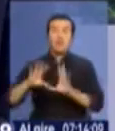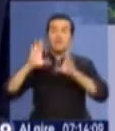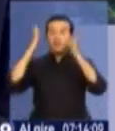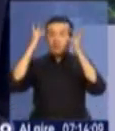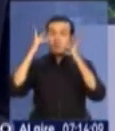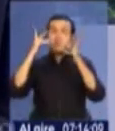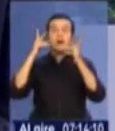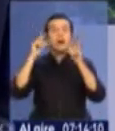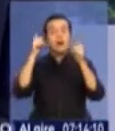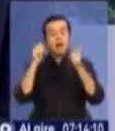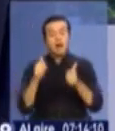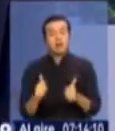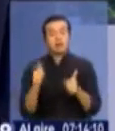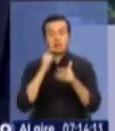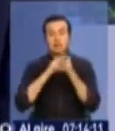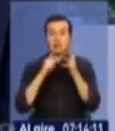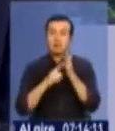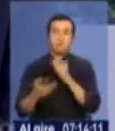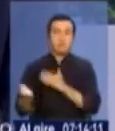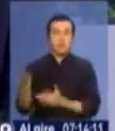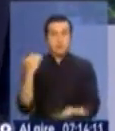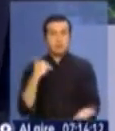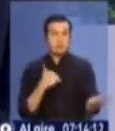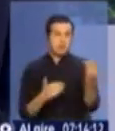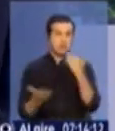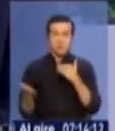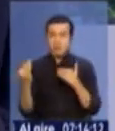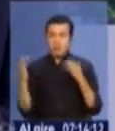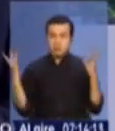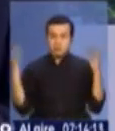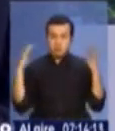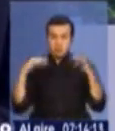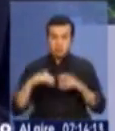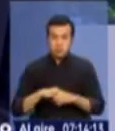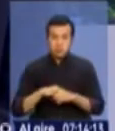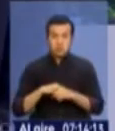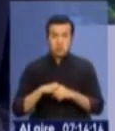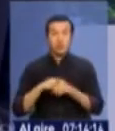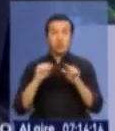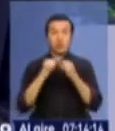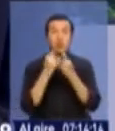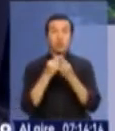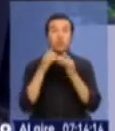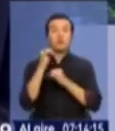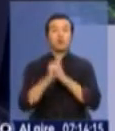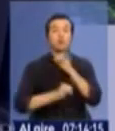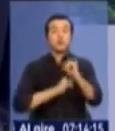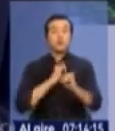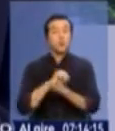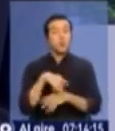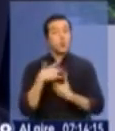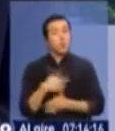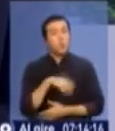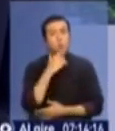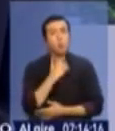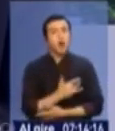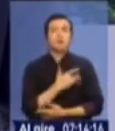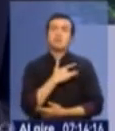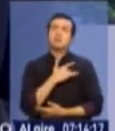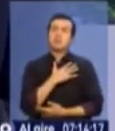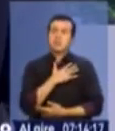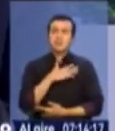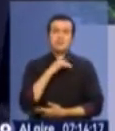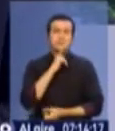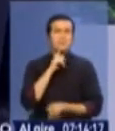y más que todo la respuesta que hemos tenido de los grupos internacionales nos hace prever que va a ser un gran